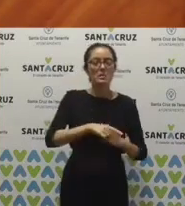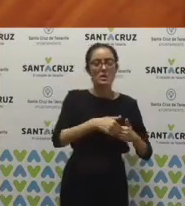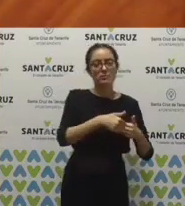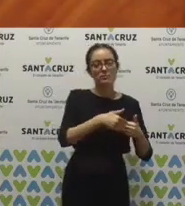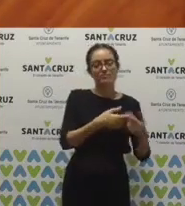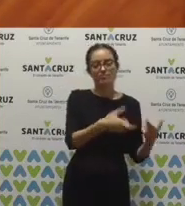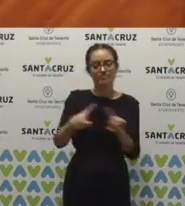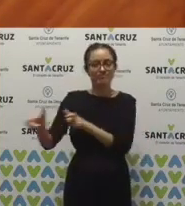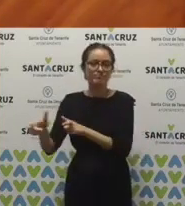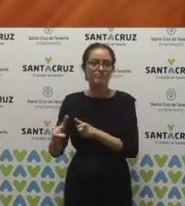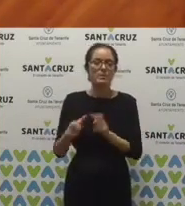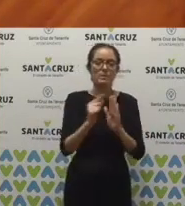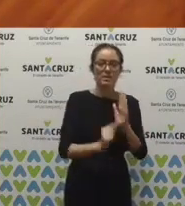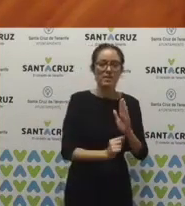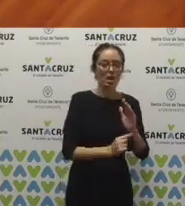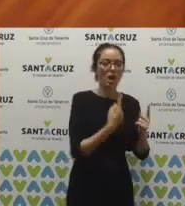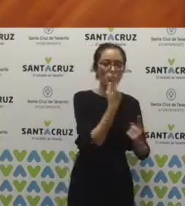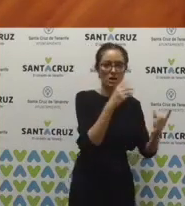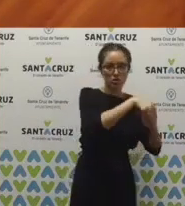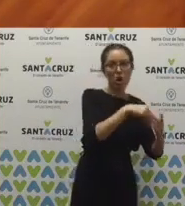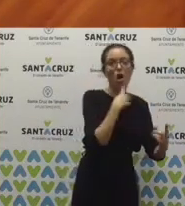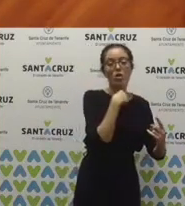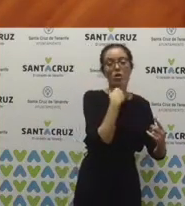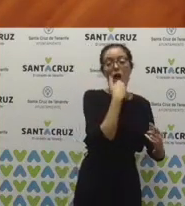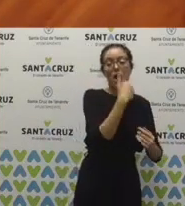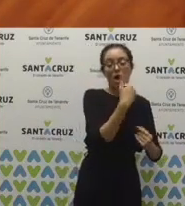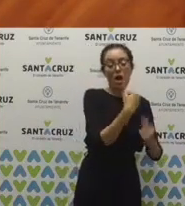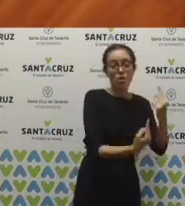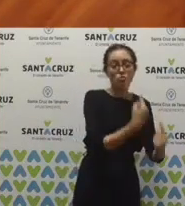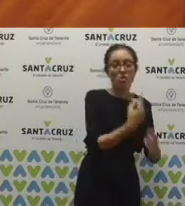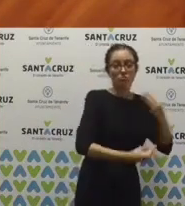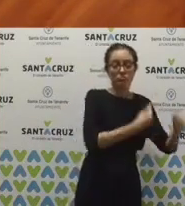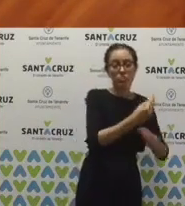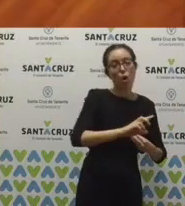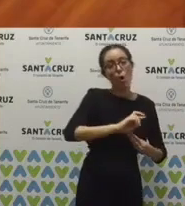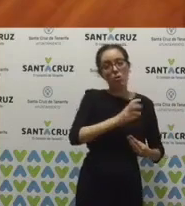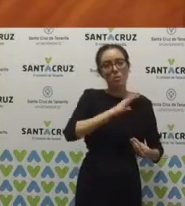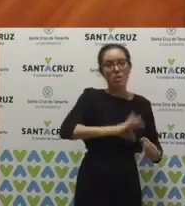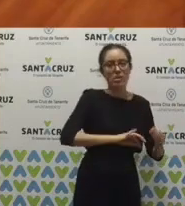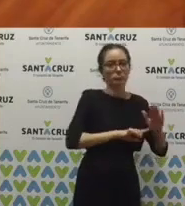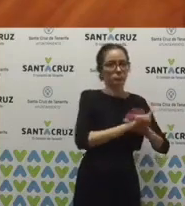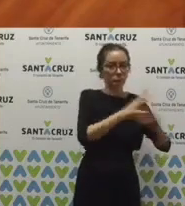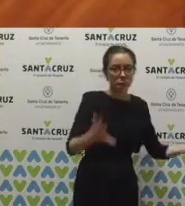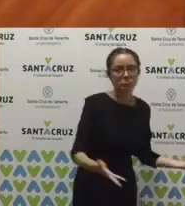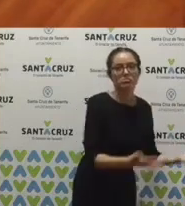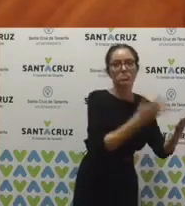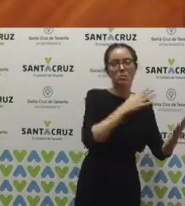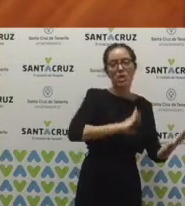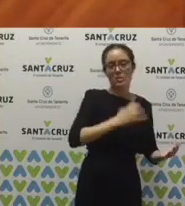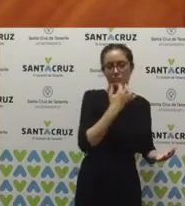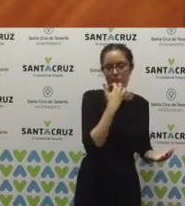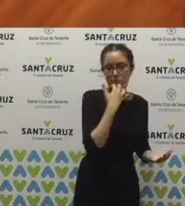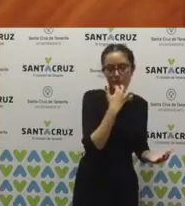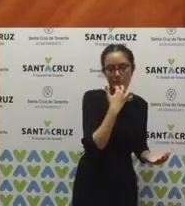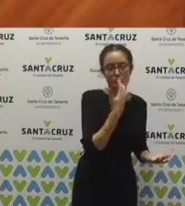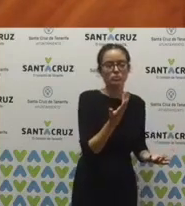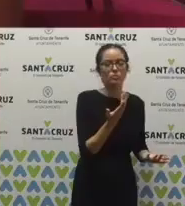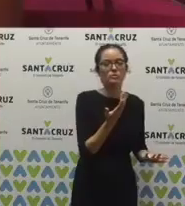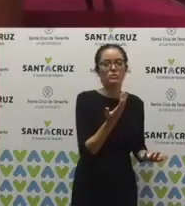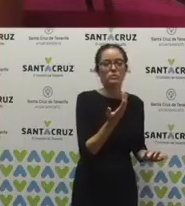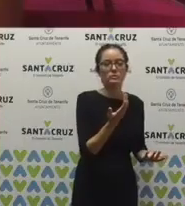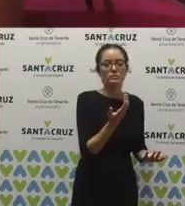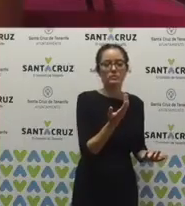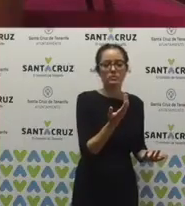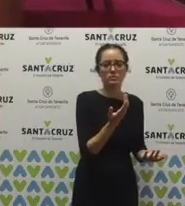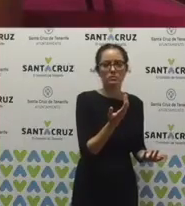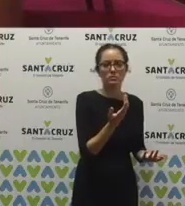régimen interior algunas ya se están haciendo otras pueden mejorarse o impulsarse como puede ser realizar un chequeo un test a los